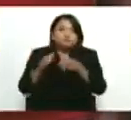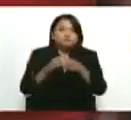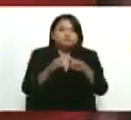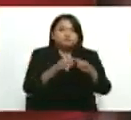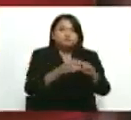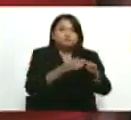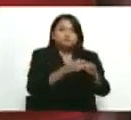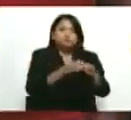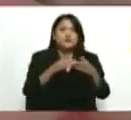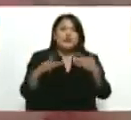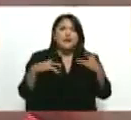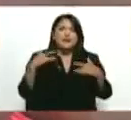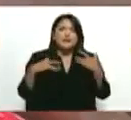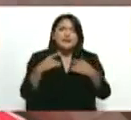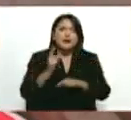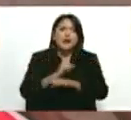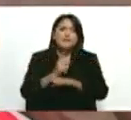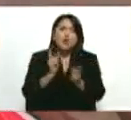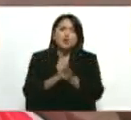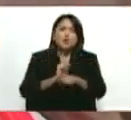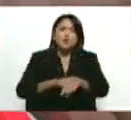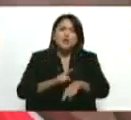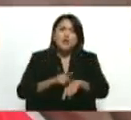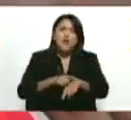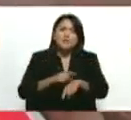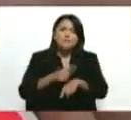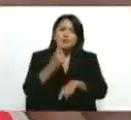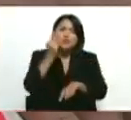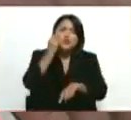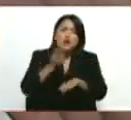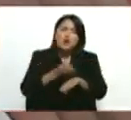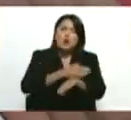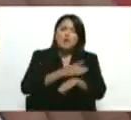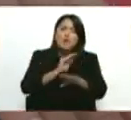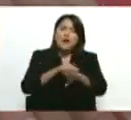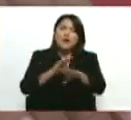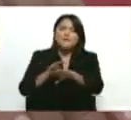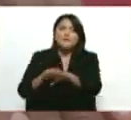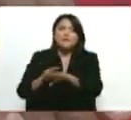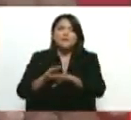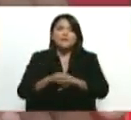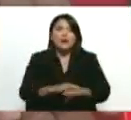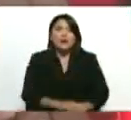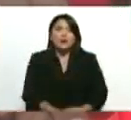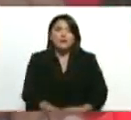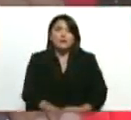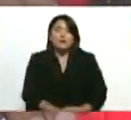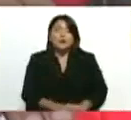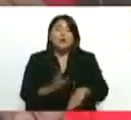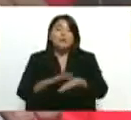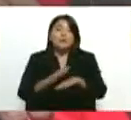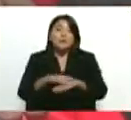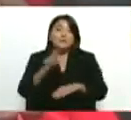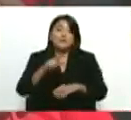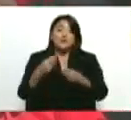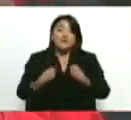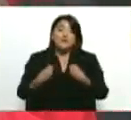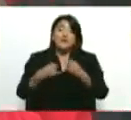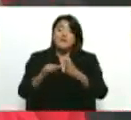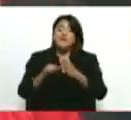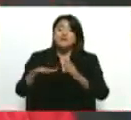pueden instalarse rápidamente de un día para otro sin ningún tipo de trauma porque es gente de la zona. Pero